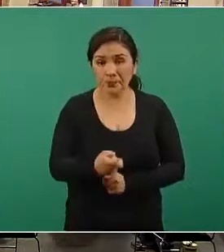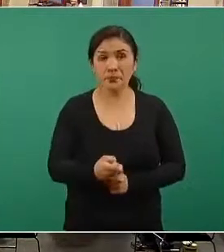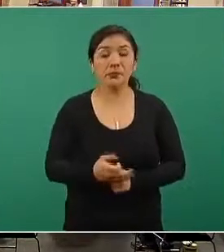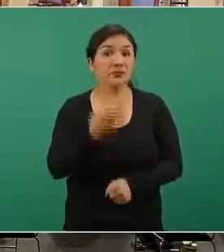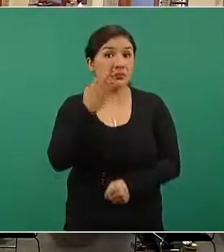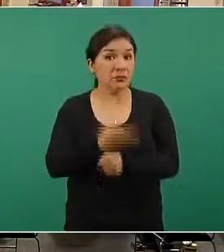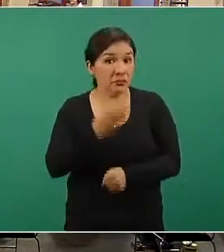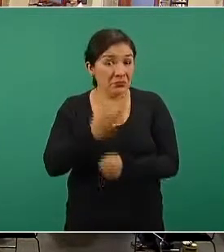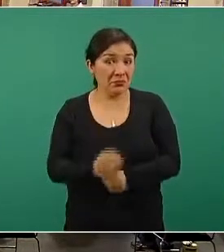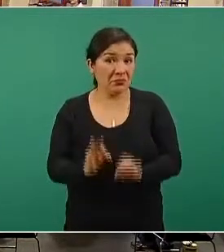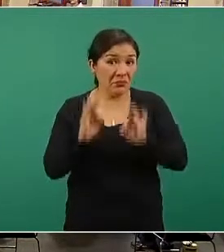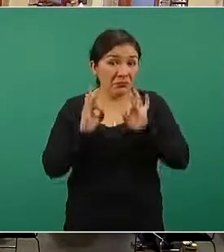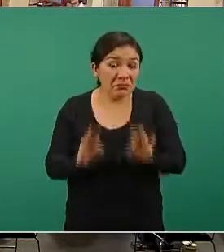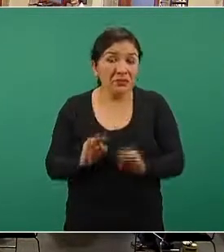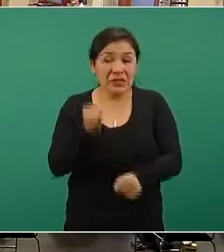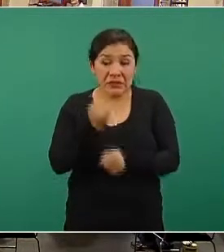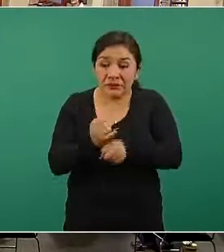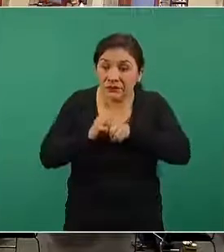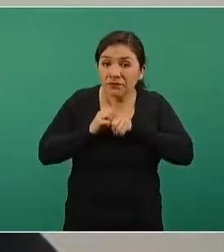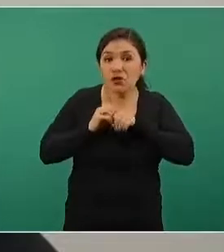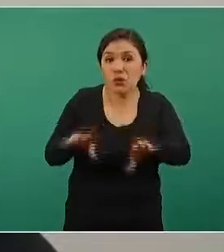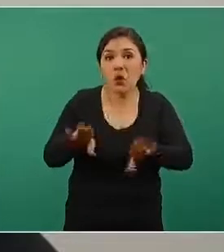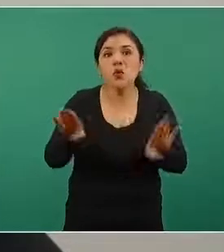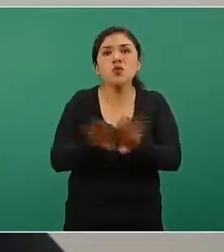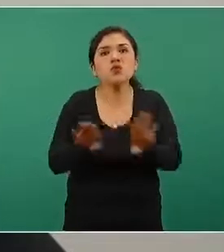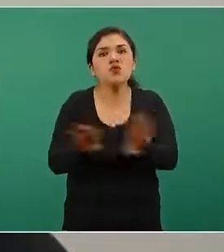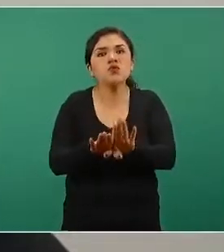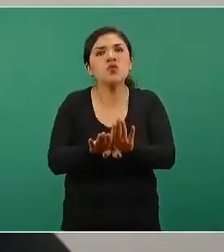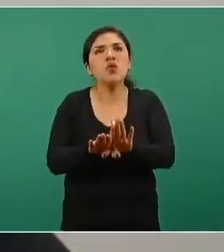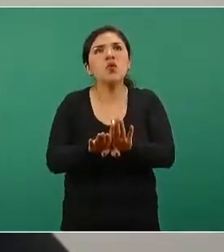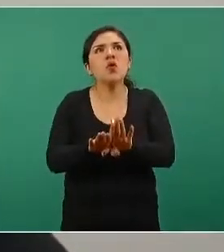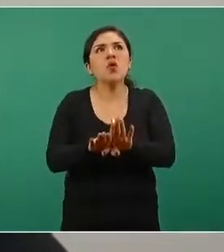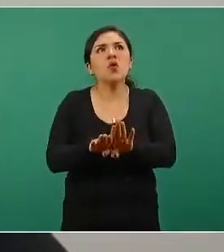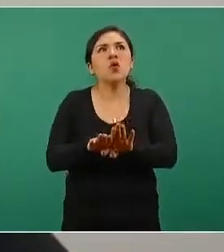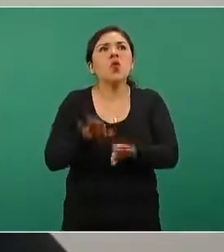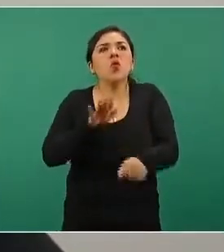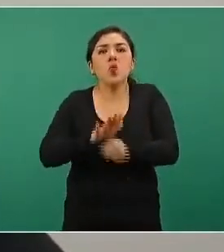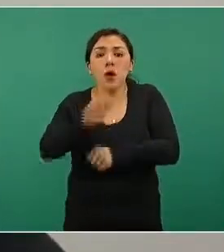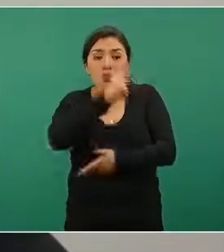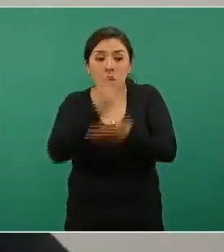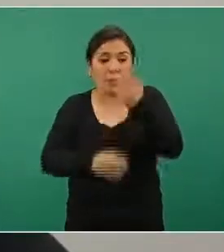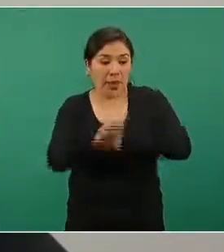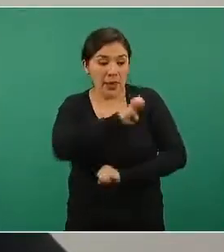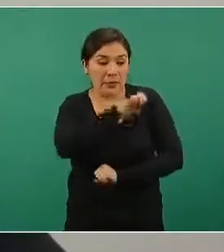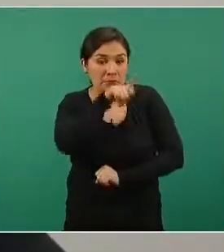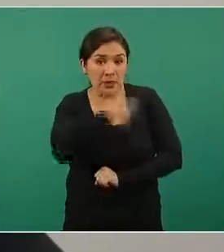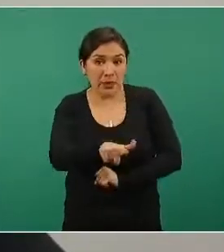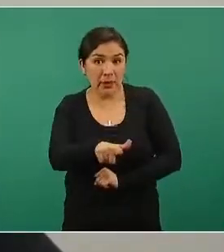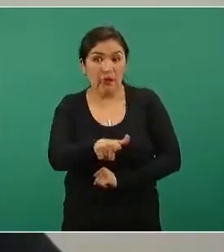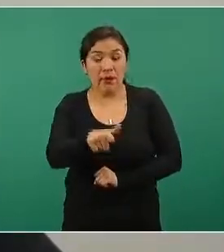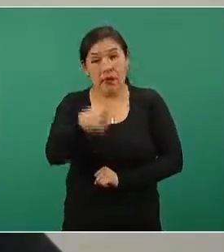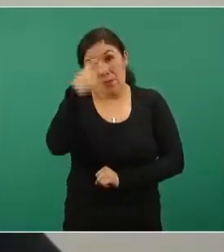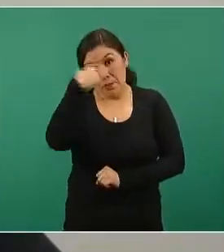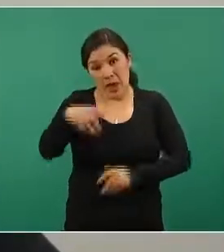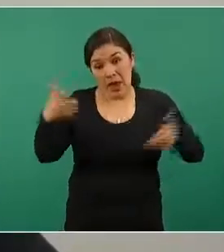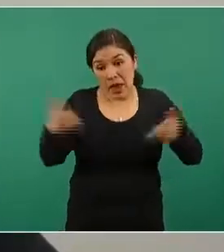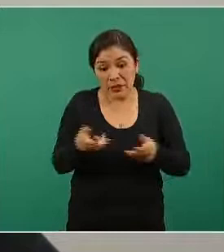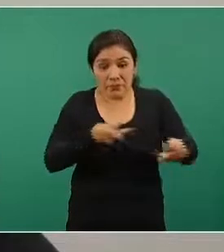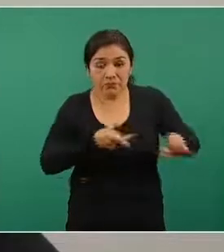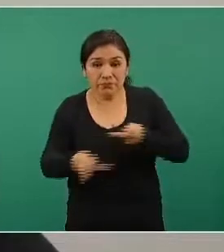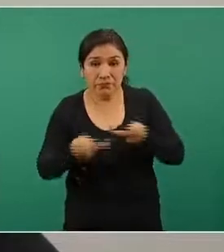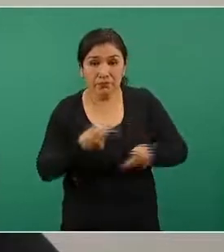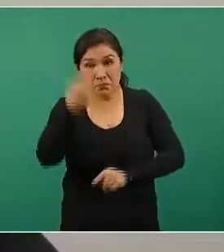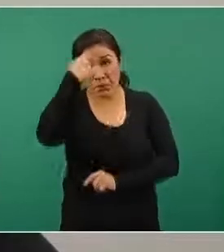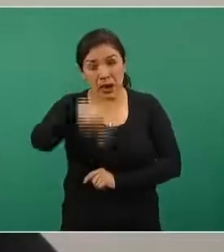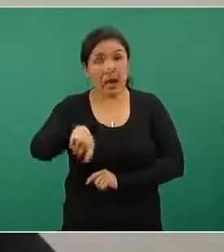en este momento una información de algún, programa especial que estuviera desarrollándose, preparándose